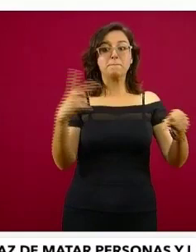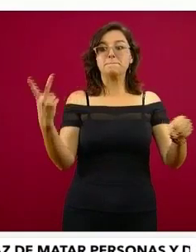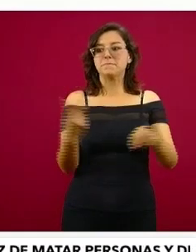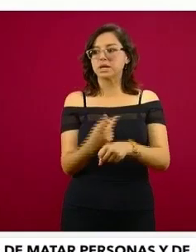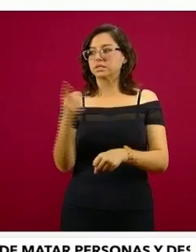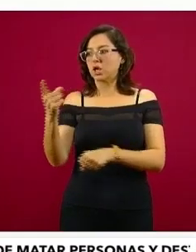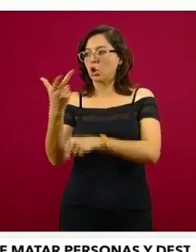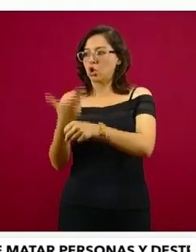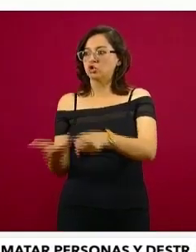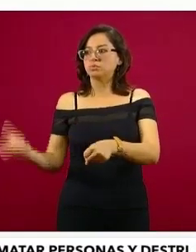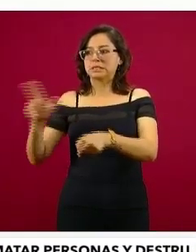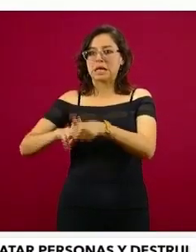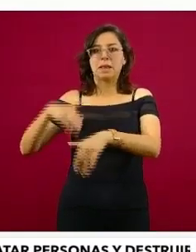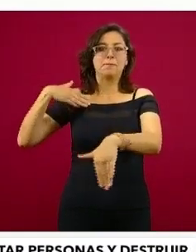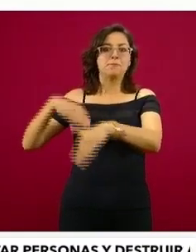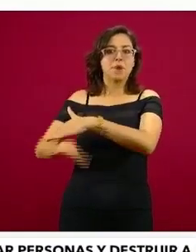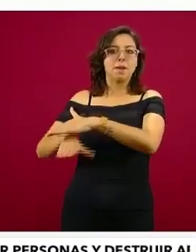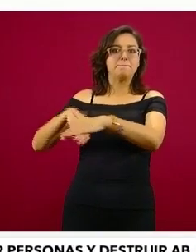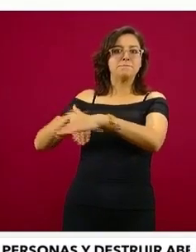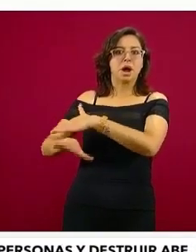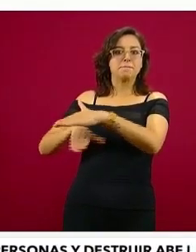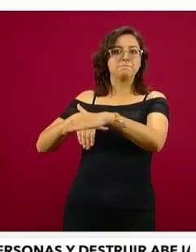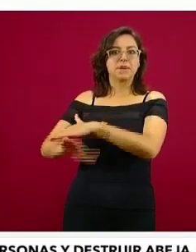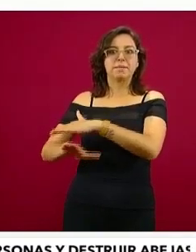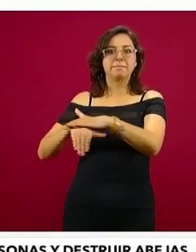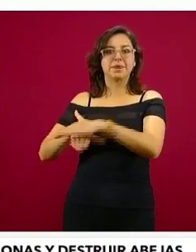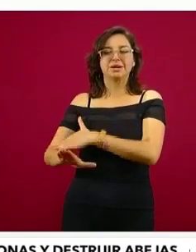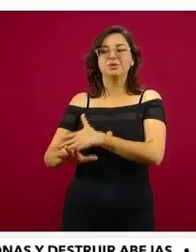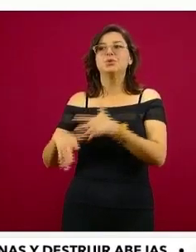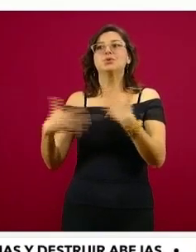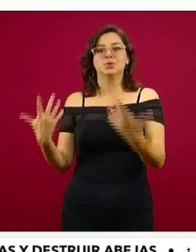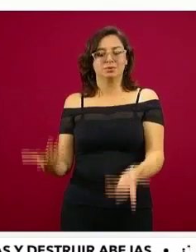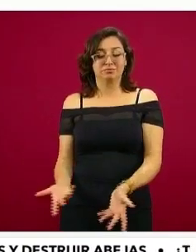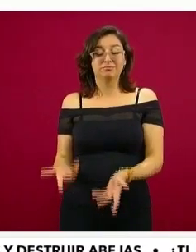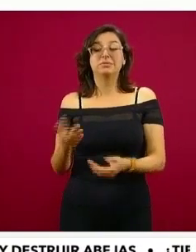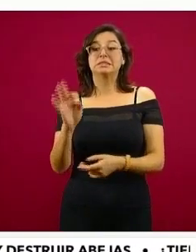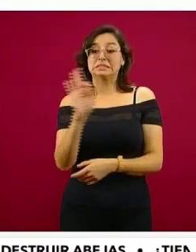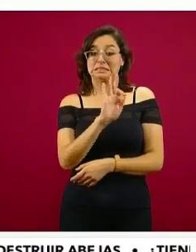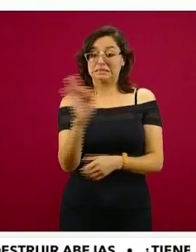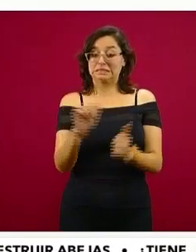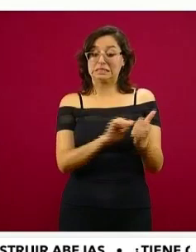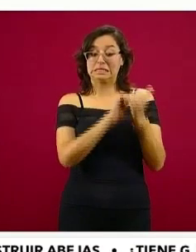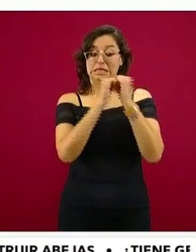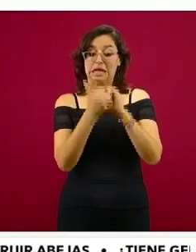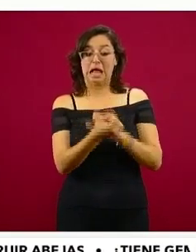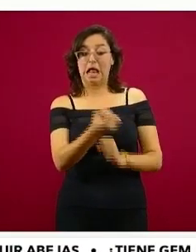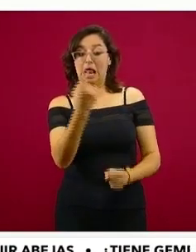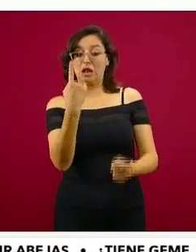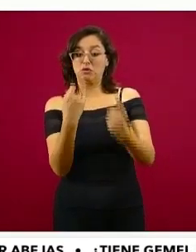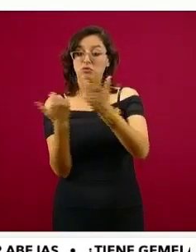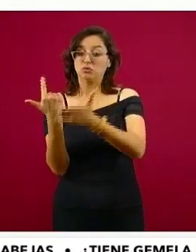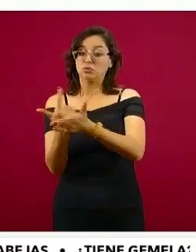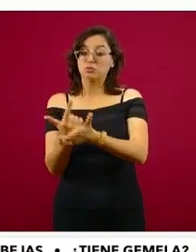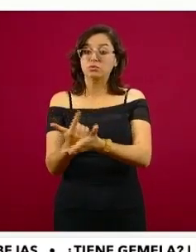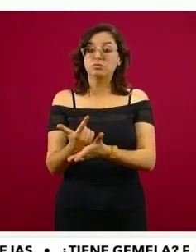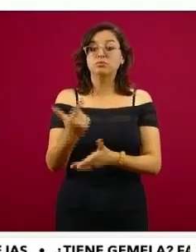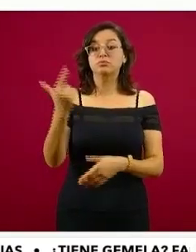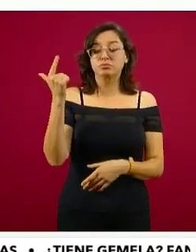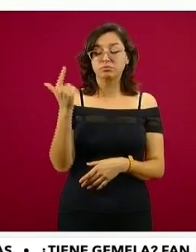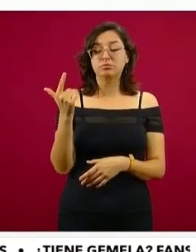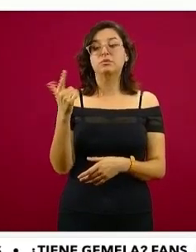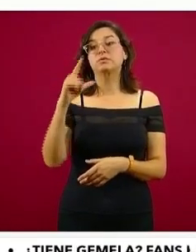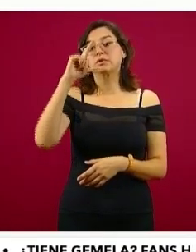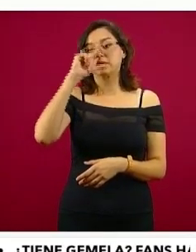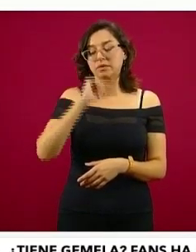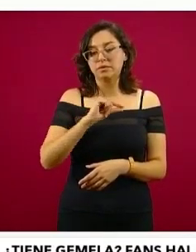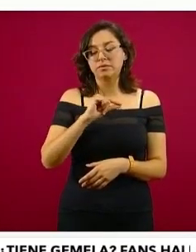la cantidad de casos que requieren hospitalización, es decir, que presentan una evolución que puede ser tórpida, que puede